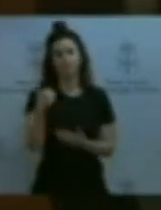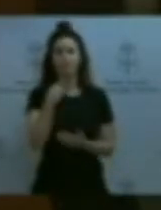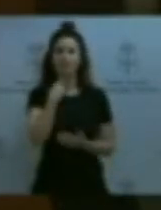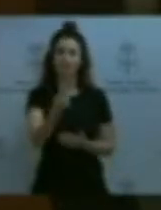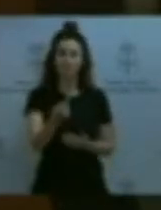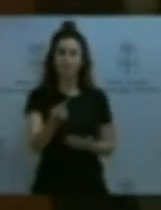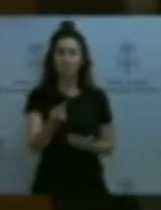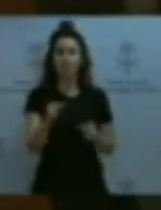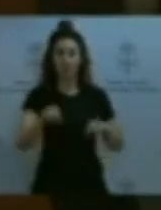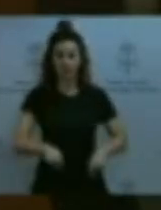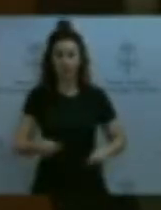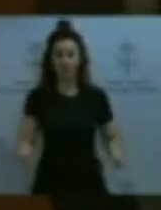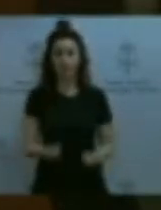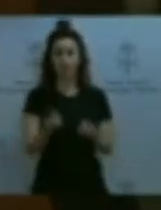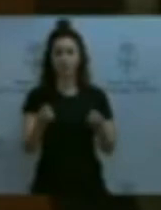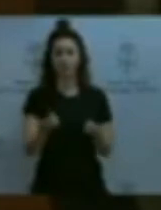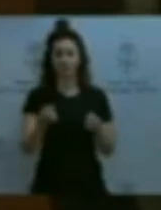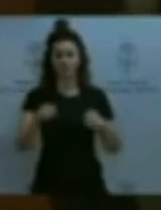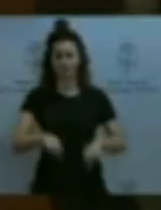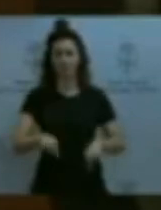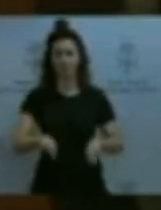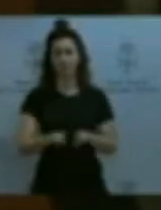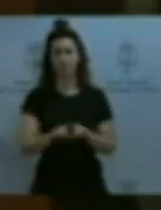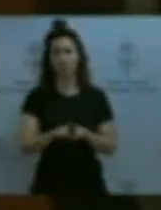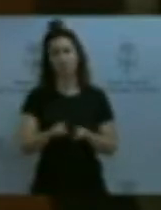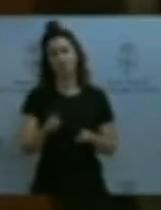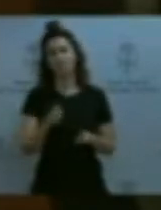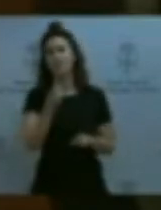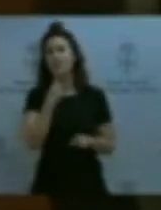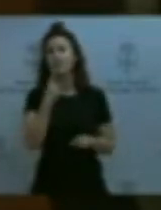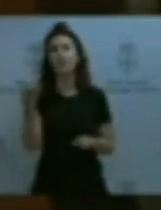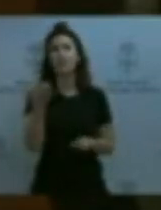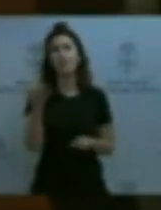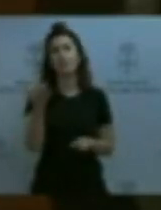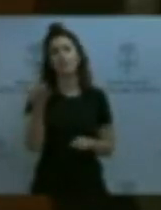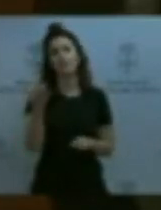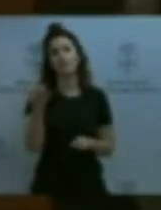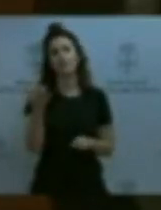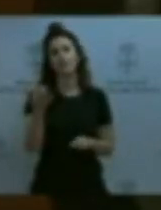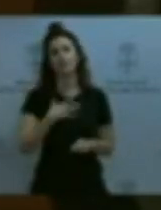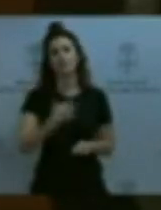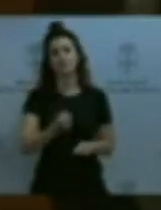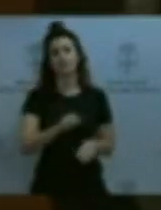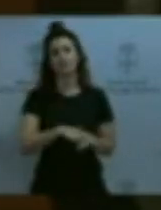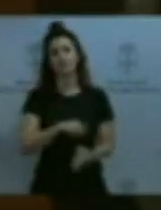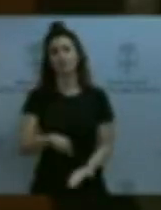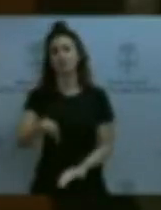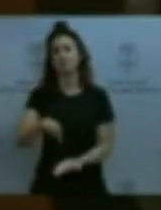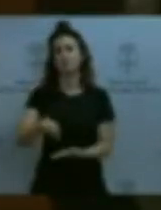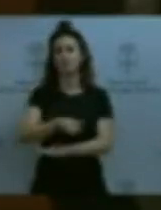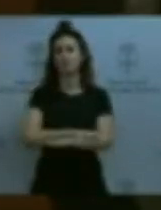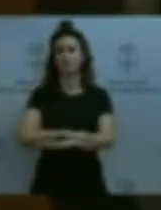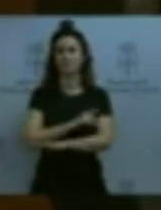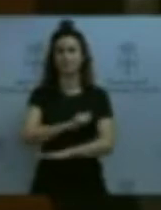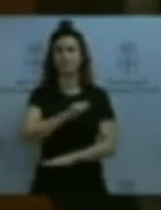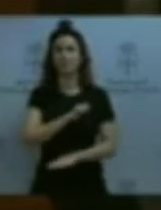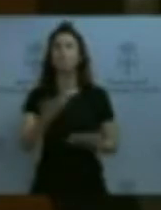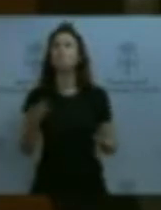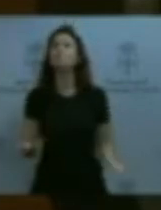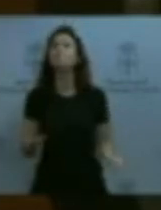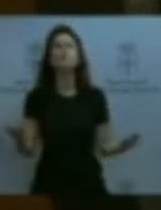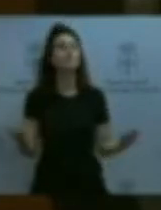creo que se decía exhibir músculo para poder exigir ante el ministerio eso significa que si tenemos que exhibir algo es